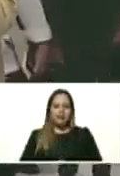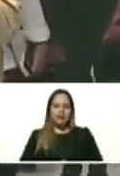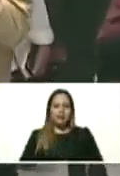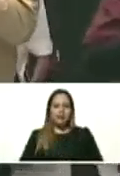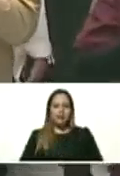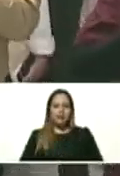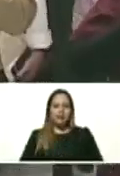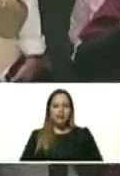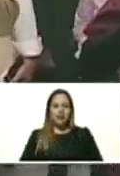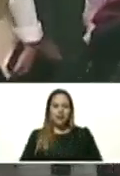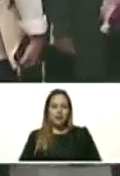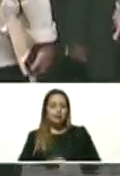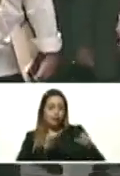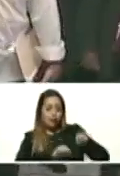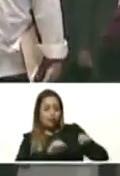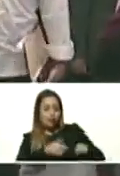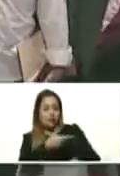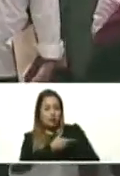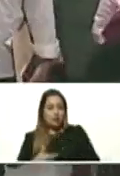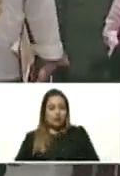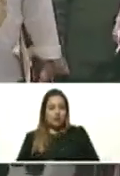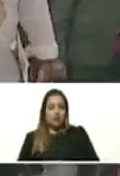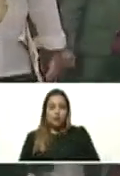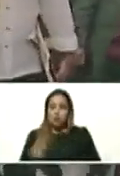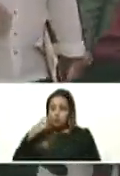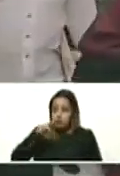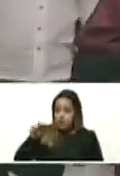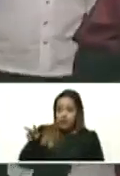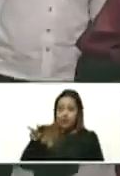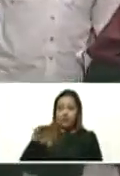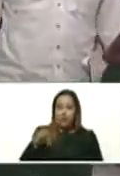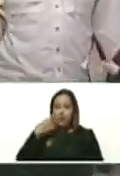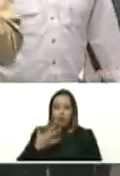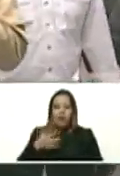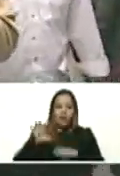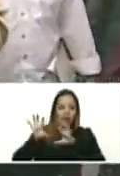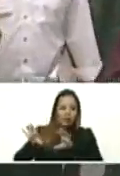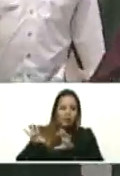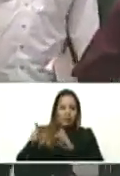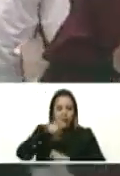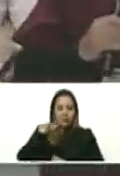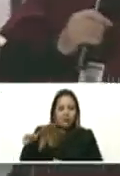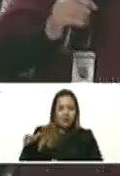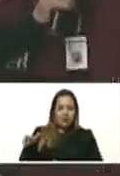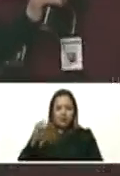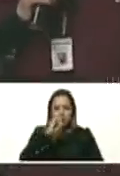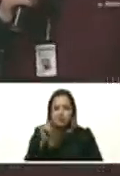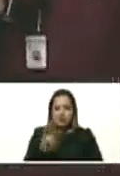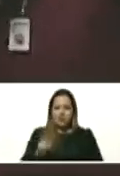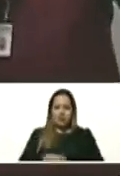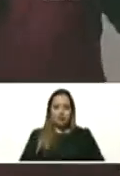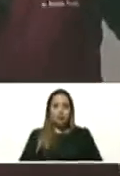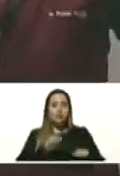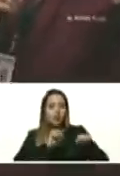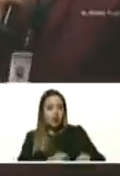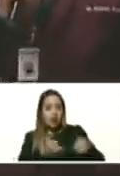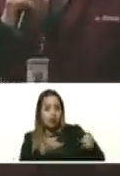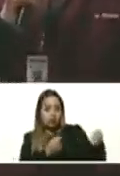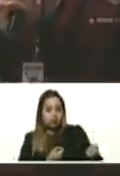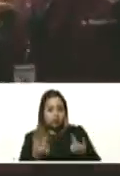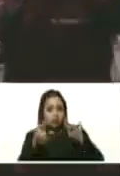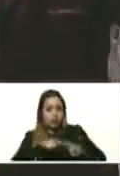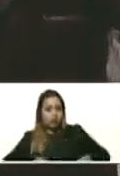Así es, señor presidente. Bueno, para que ustedes vean el buen humor del pueblo zuliano. Sí. Vamos ahora, nos dirigimos a lo